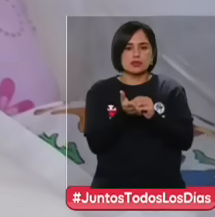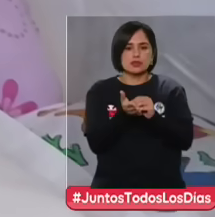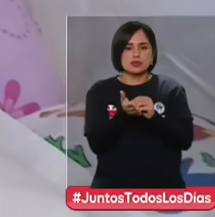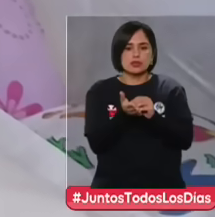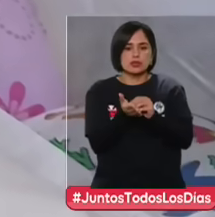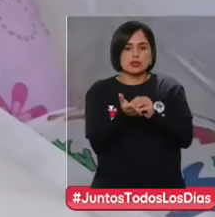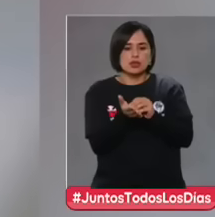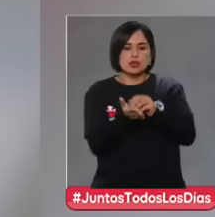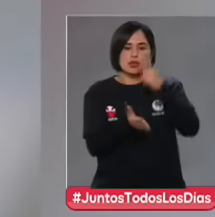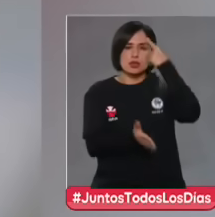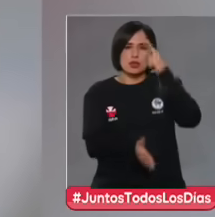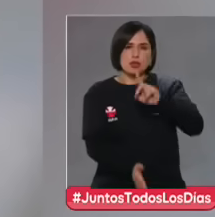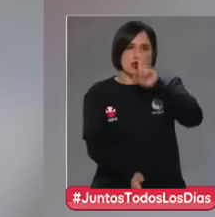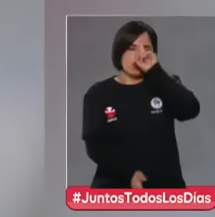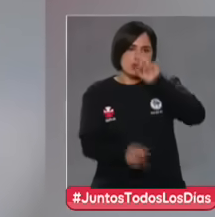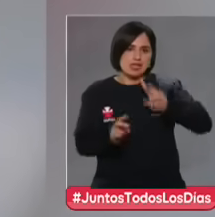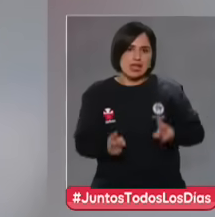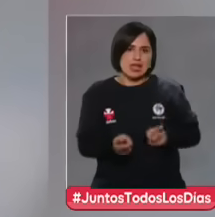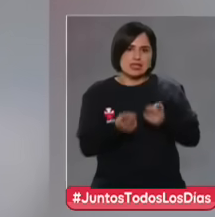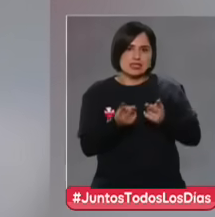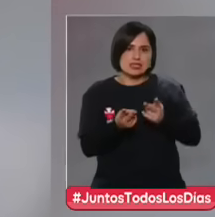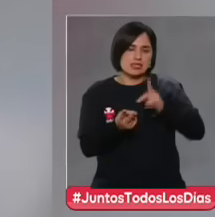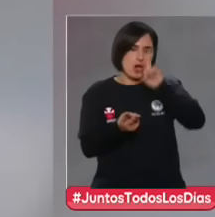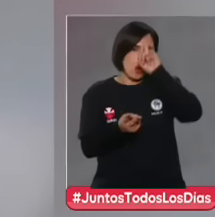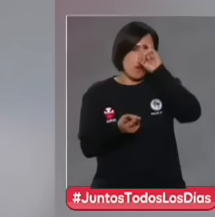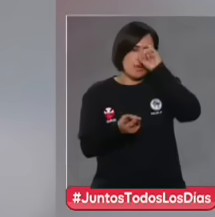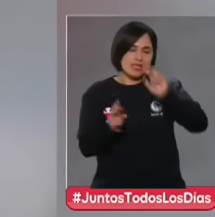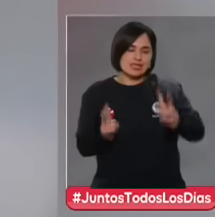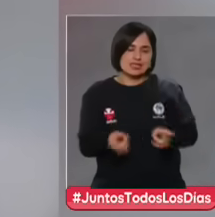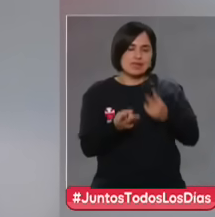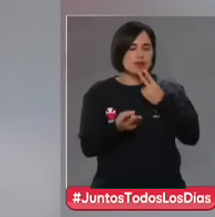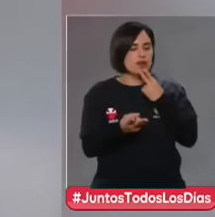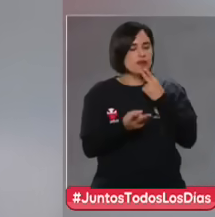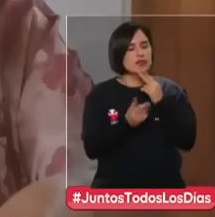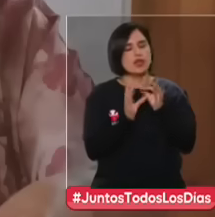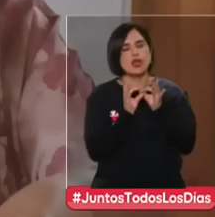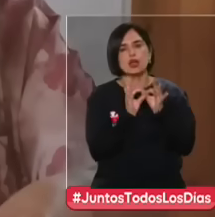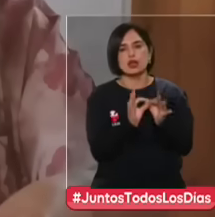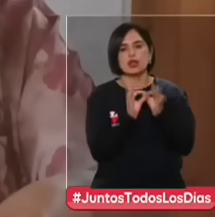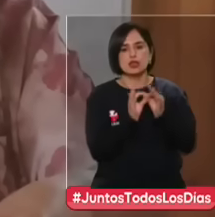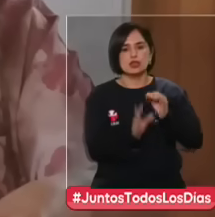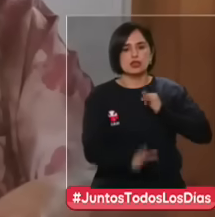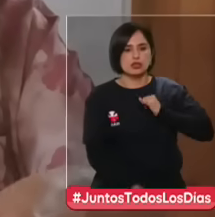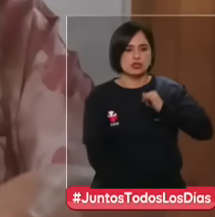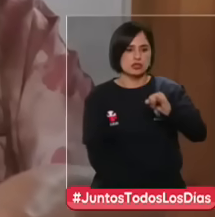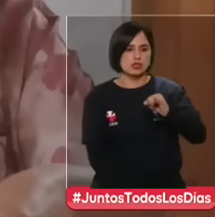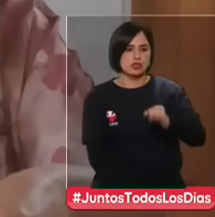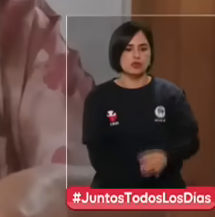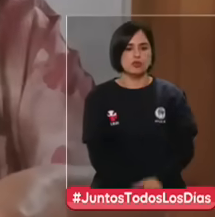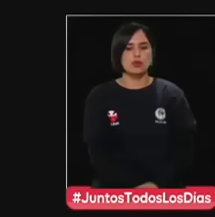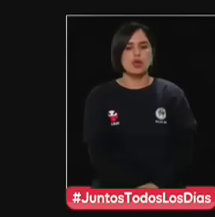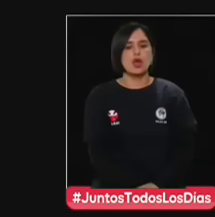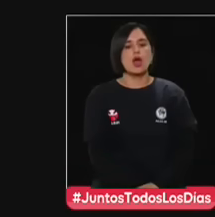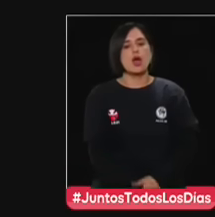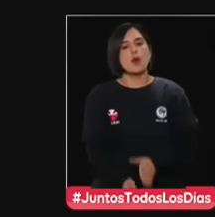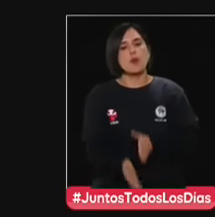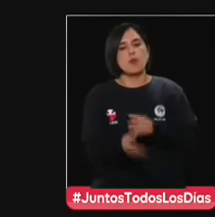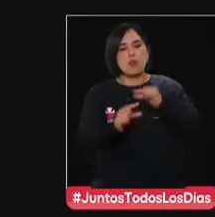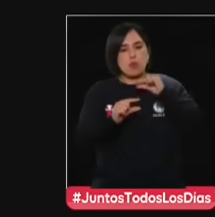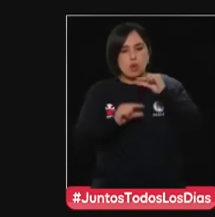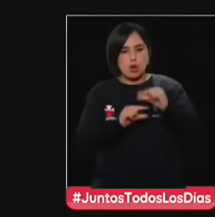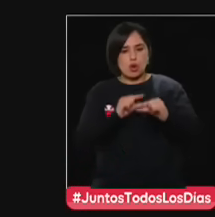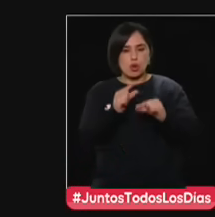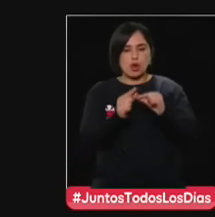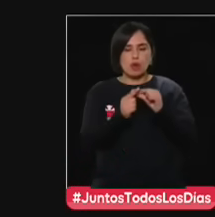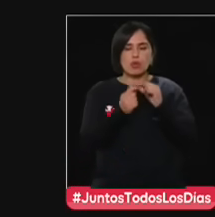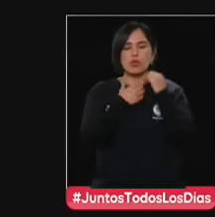En el hospital Van Buren le salvaron la vida a mi hija. Vamos a estar siempre agradecidos, siempre. Empezó a mover ya su cuello. Y así fue empezando